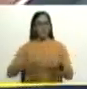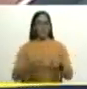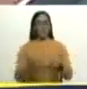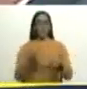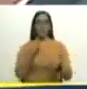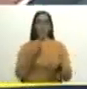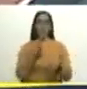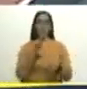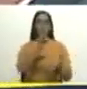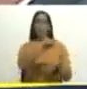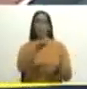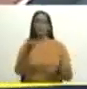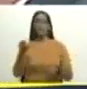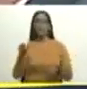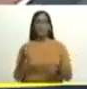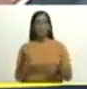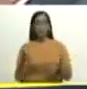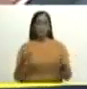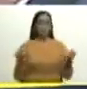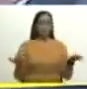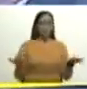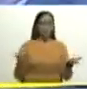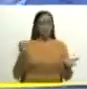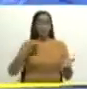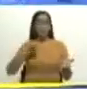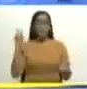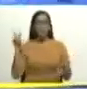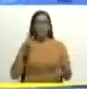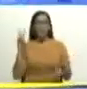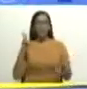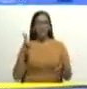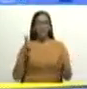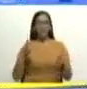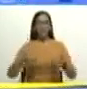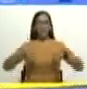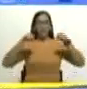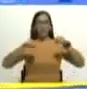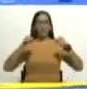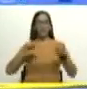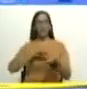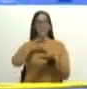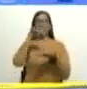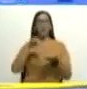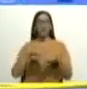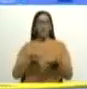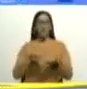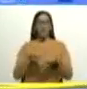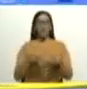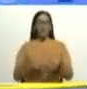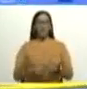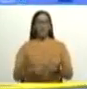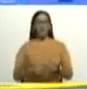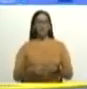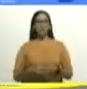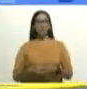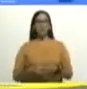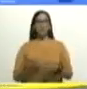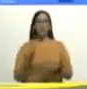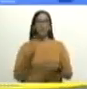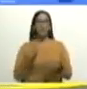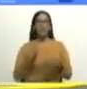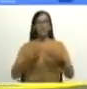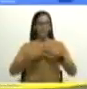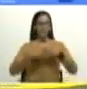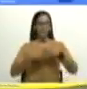Díganme ustedes si en Venezuela, en el mercado nacional, una industria,